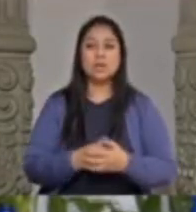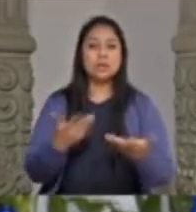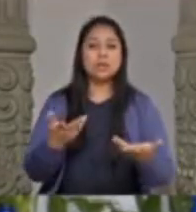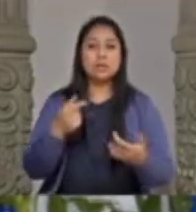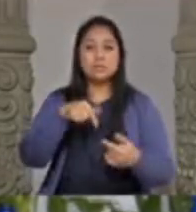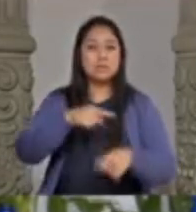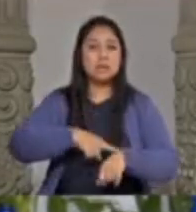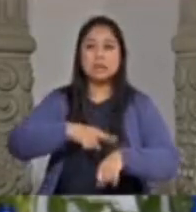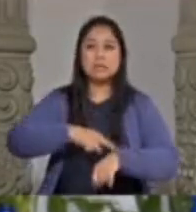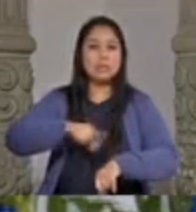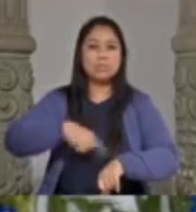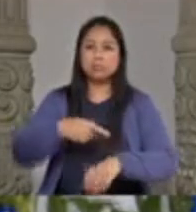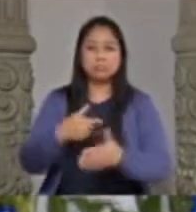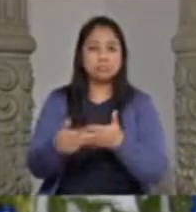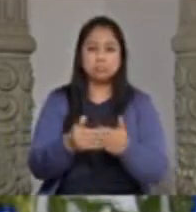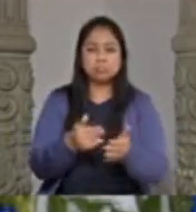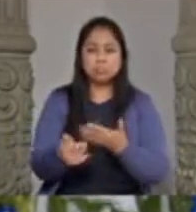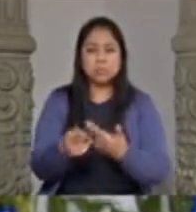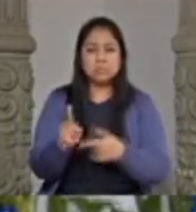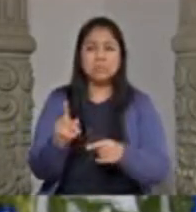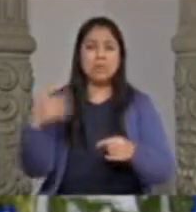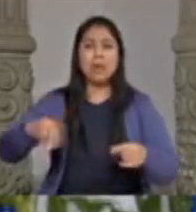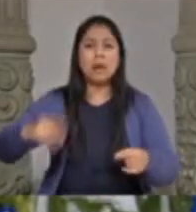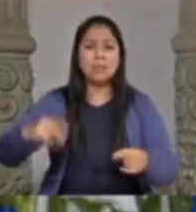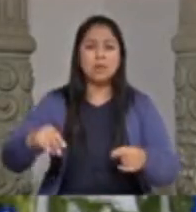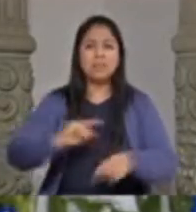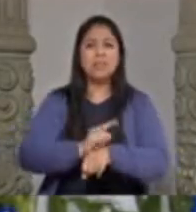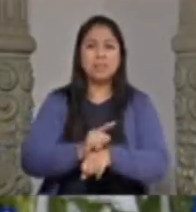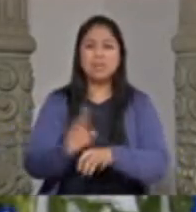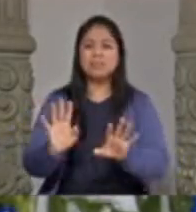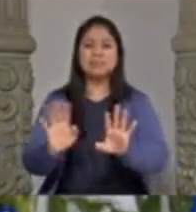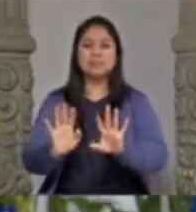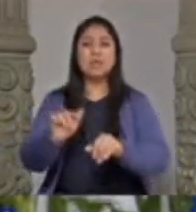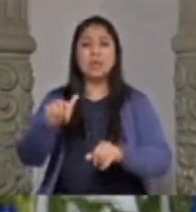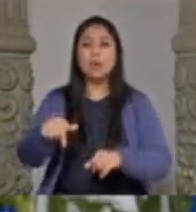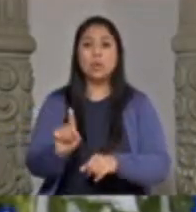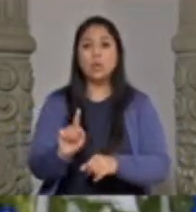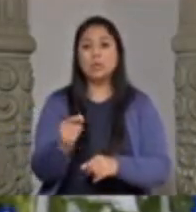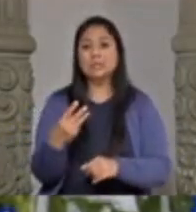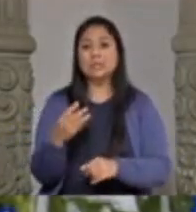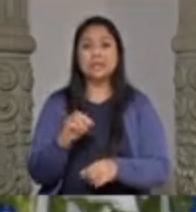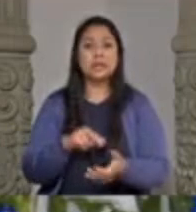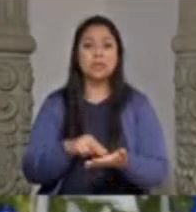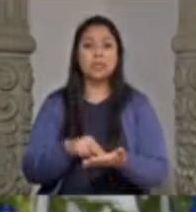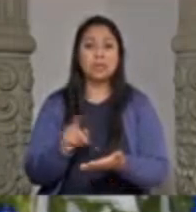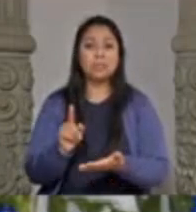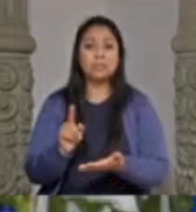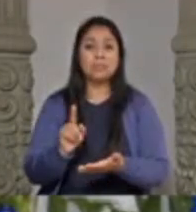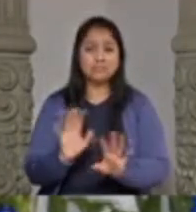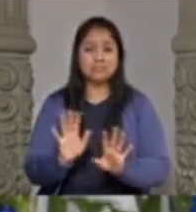Tomémonos el tiempo que sea, no hay prisa. Hoy no hay 30 de noviembre que correr.